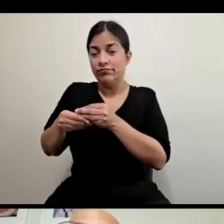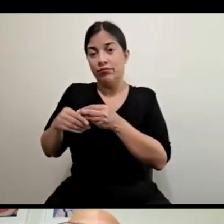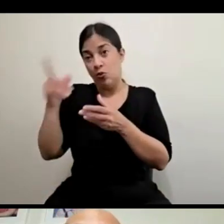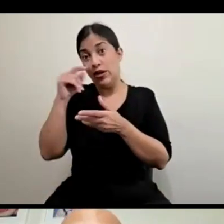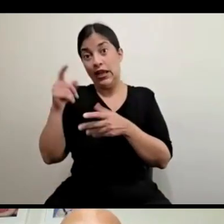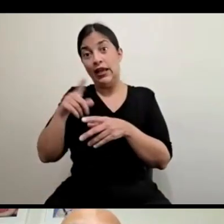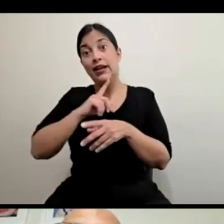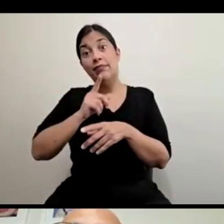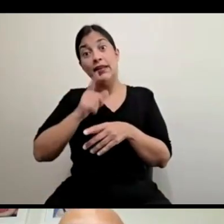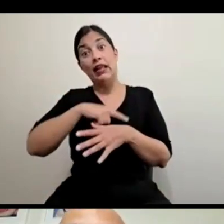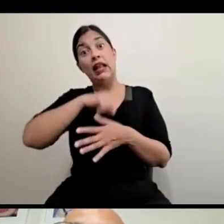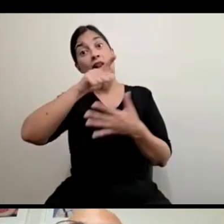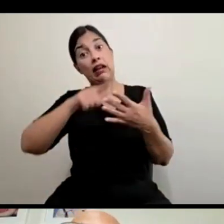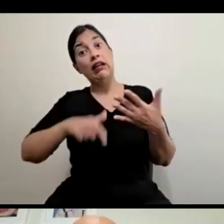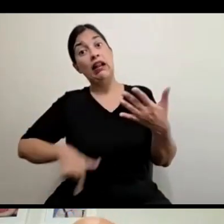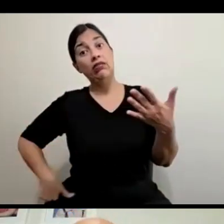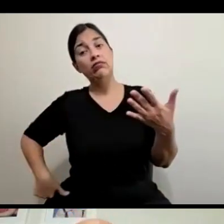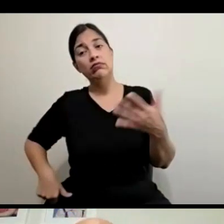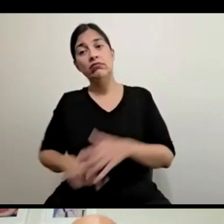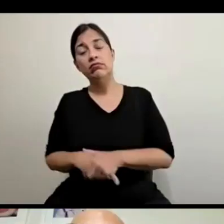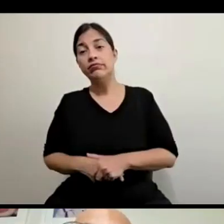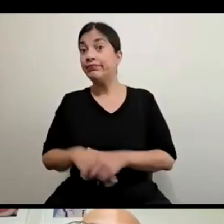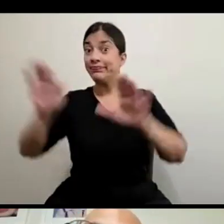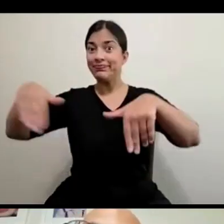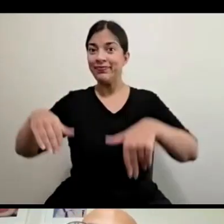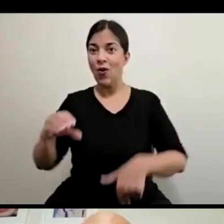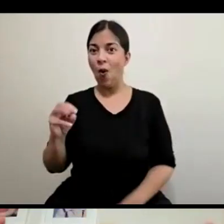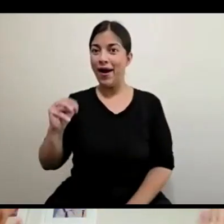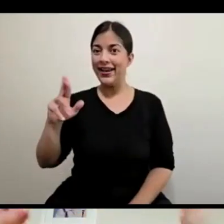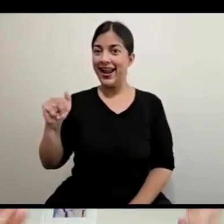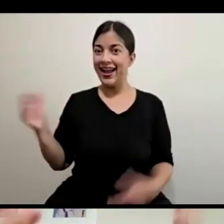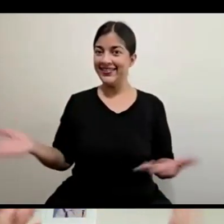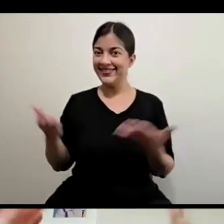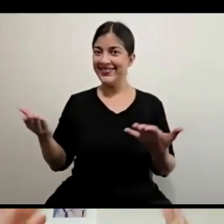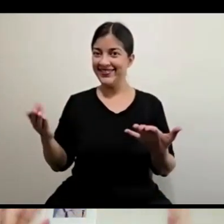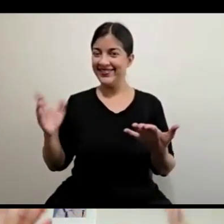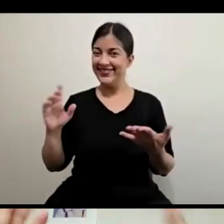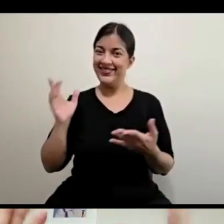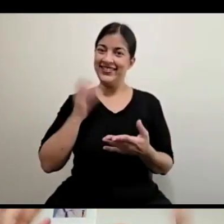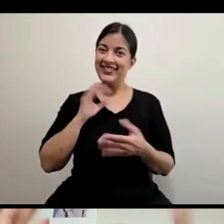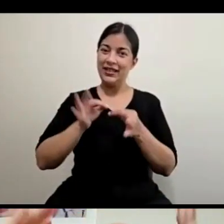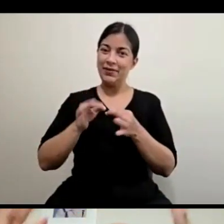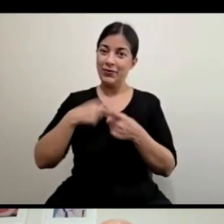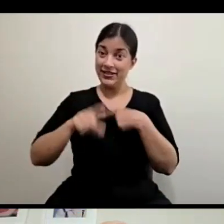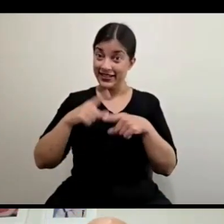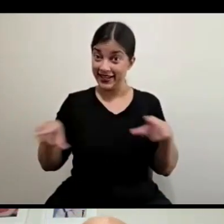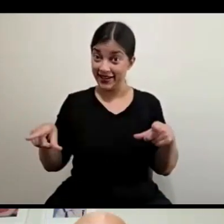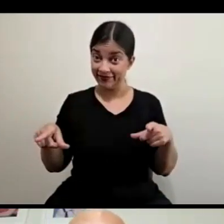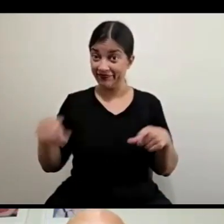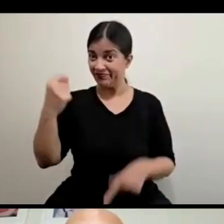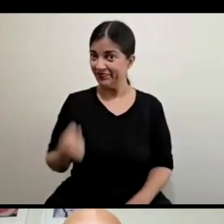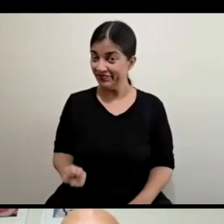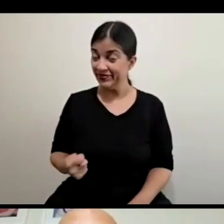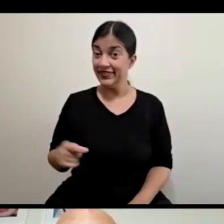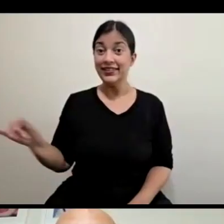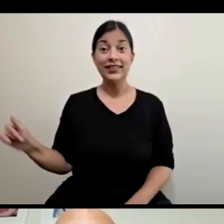eso lo vamos a hablar, Claro. Mira, Omaira Cabella con nosotros, como siempre, nuestro intérprete de lenguaje de señas, como todos los martes. Y acá,